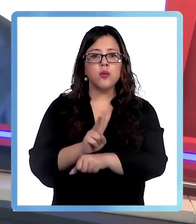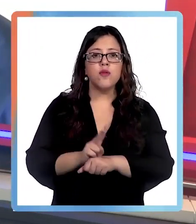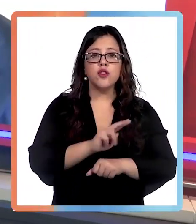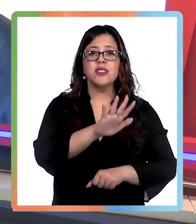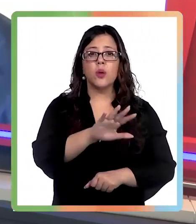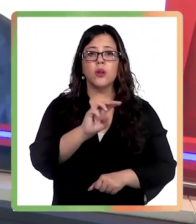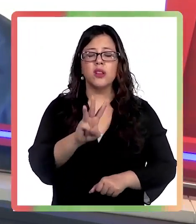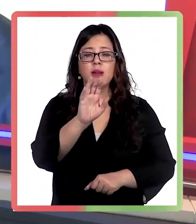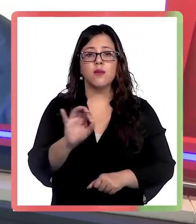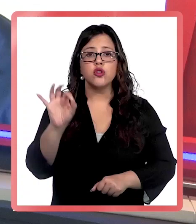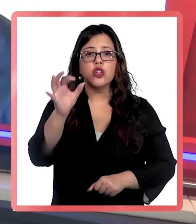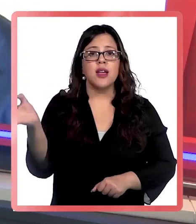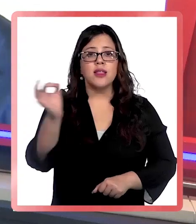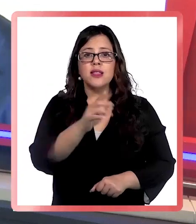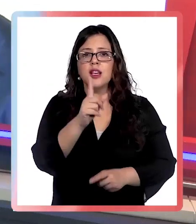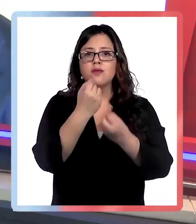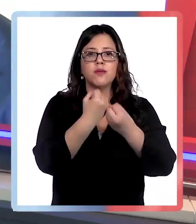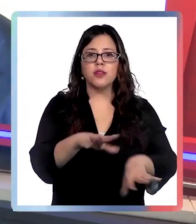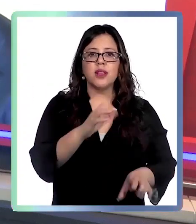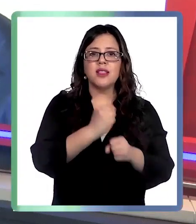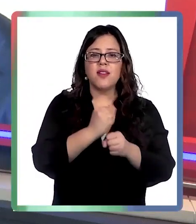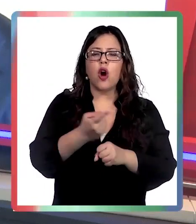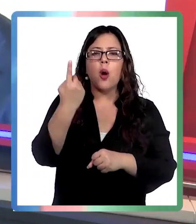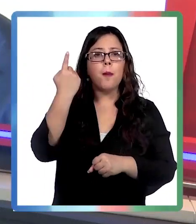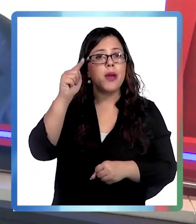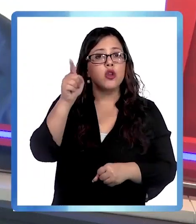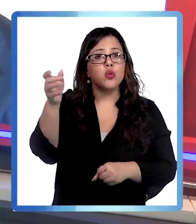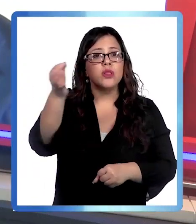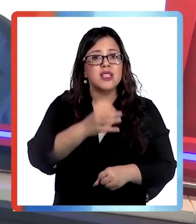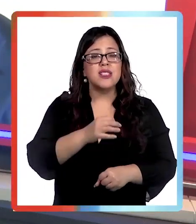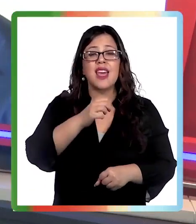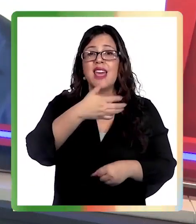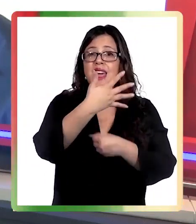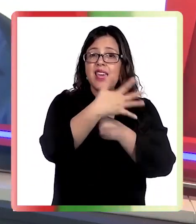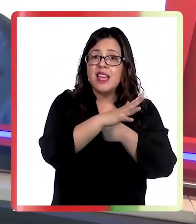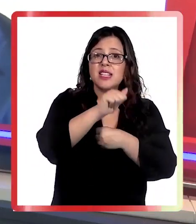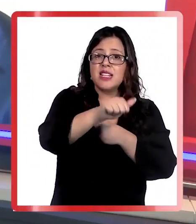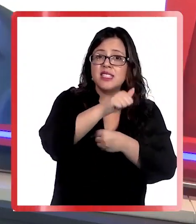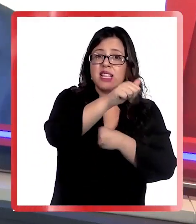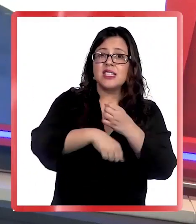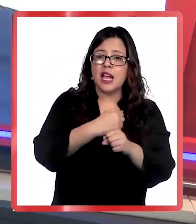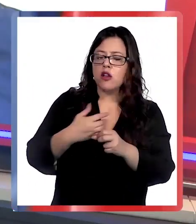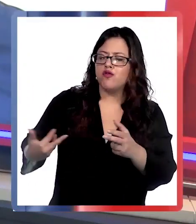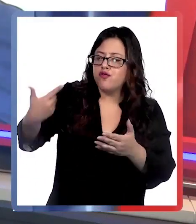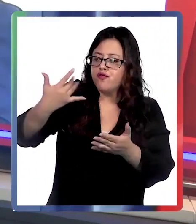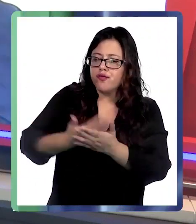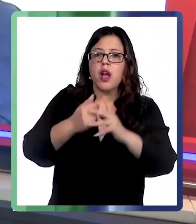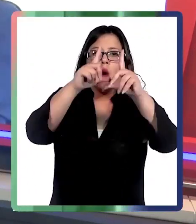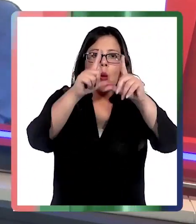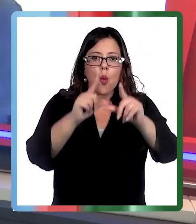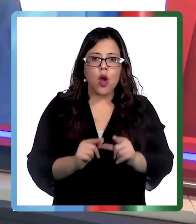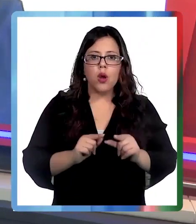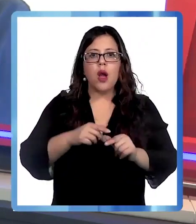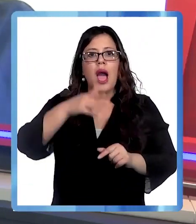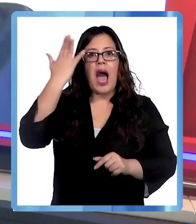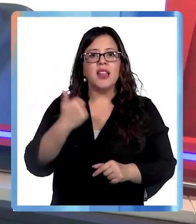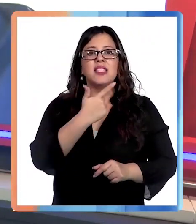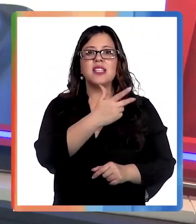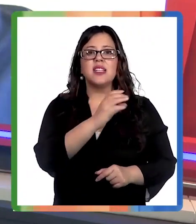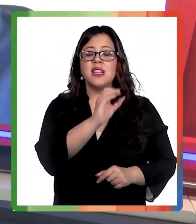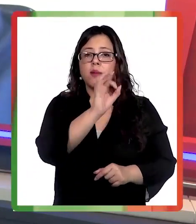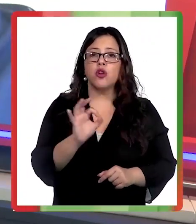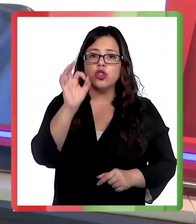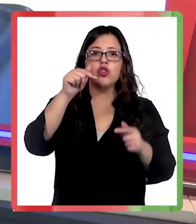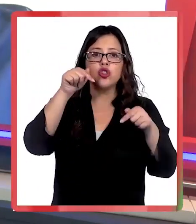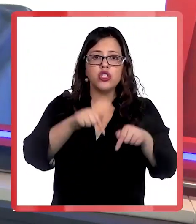dices en los últimos 15, 16 años esto ha ido bajando. Antes estábamos en el 70 y algo por ciento y llevamos en el 53%. ¿Te llama la